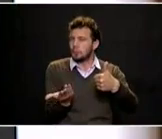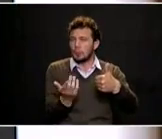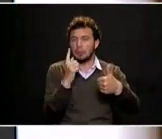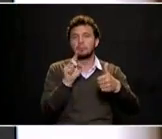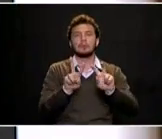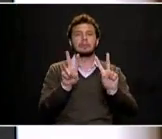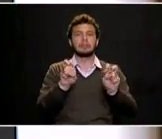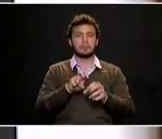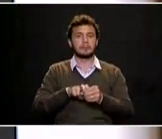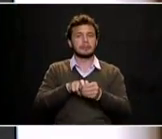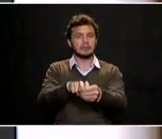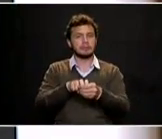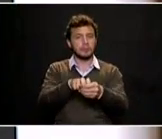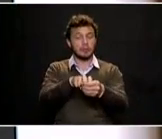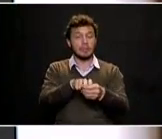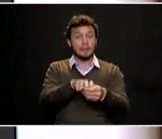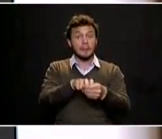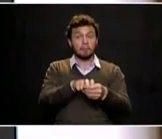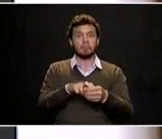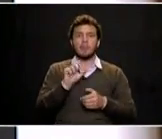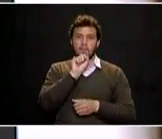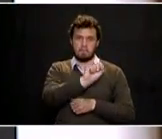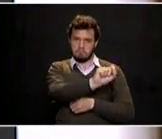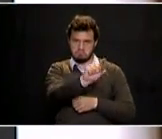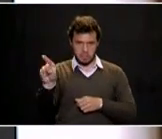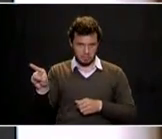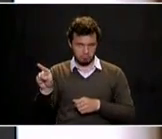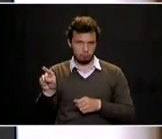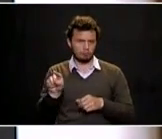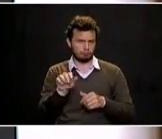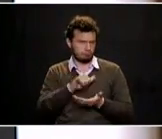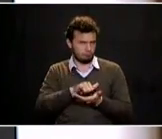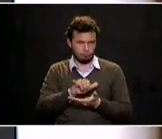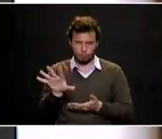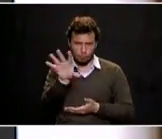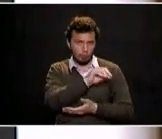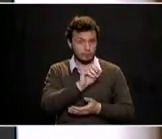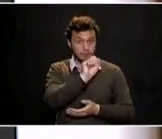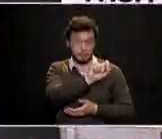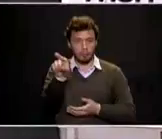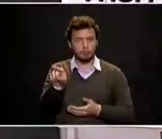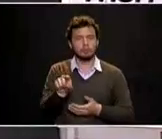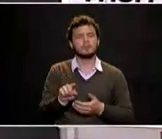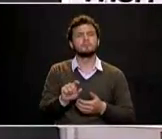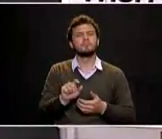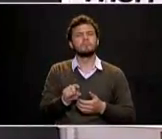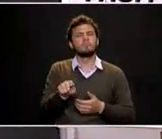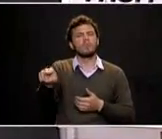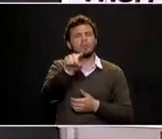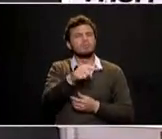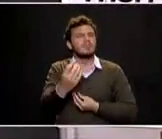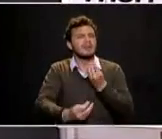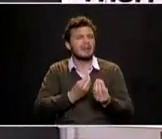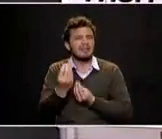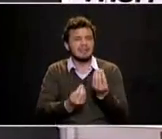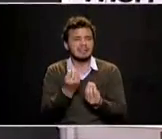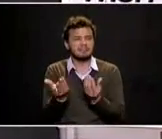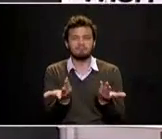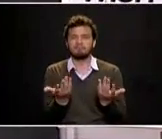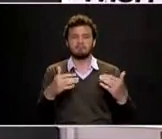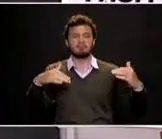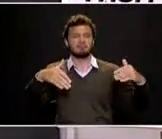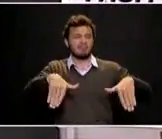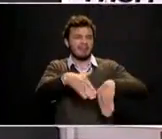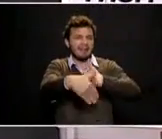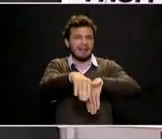siguiente pregunta para todos. La misma pregunta para todos es: ¿qué hará usted con el mal parqueo y las diferentes